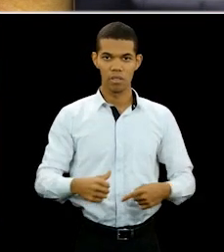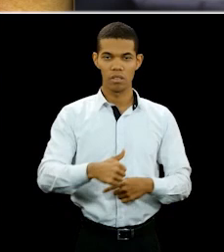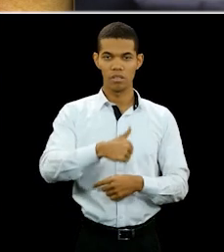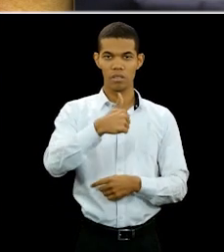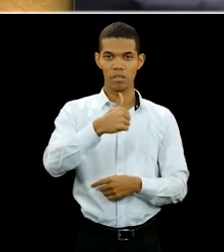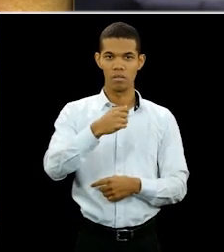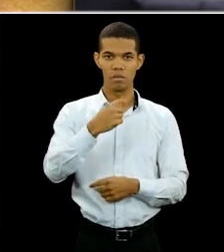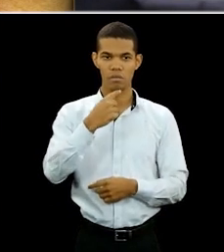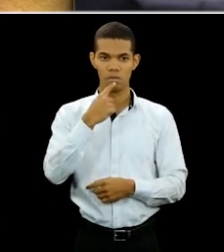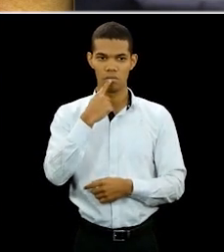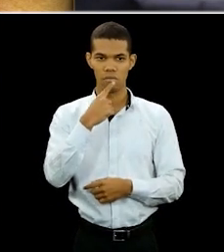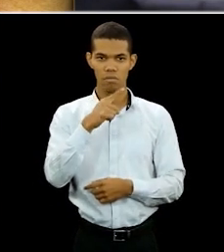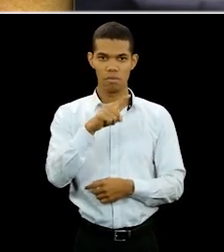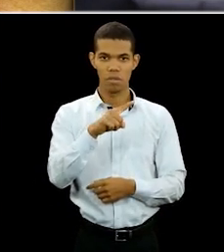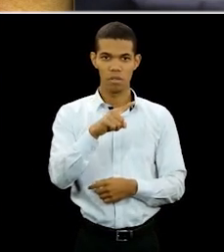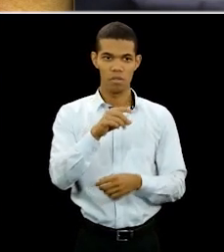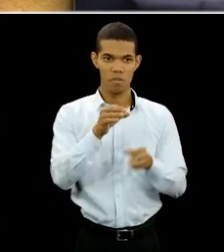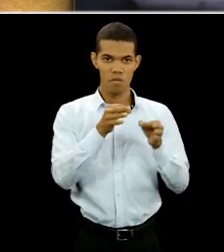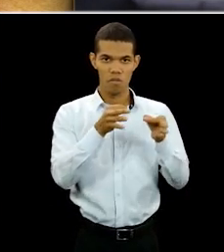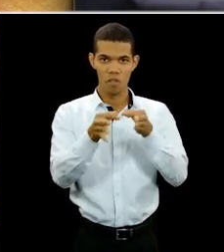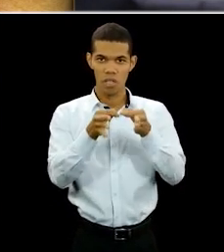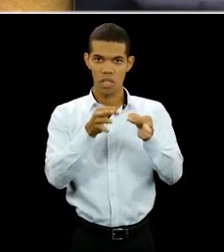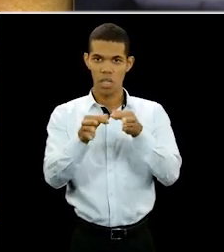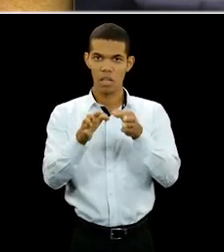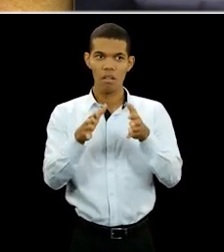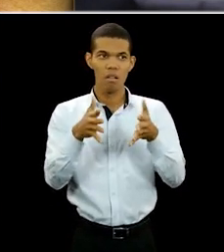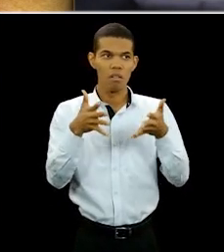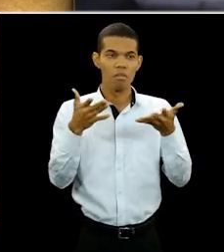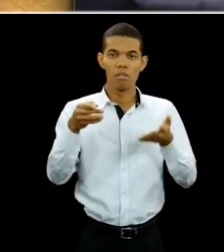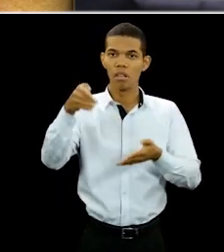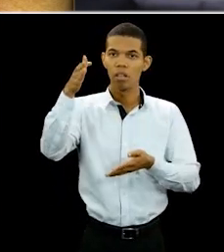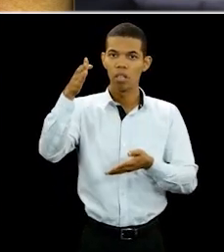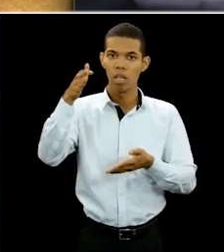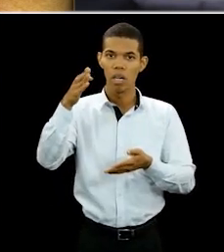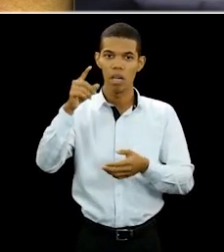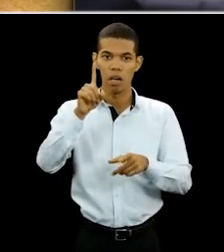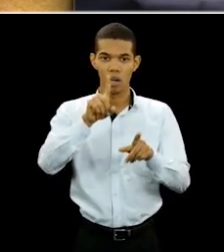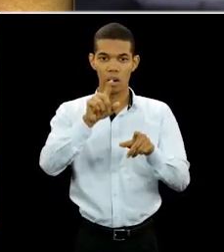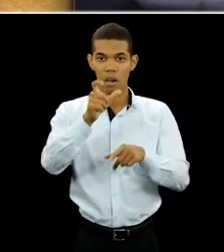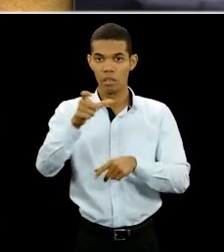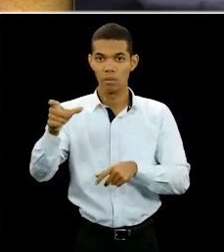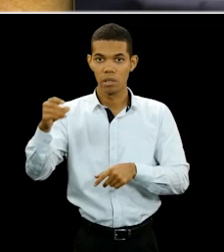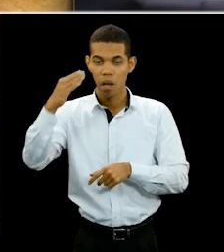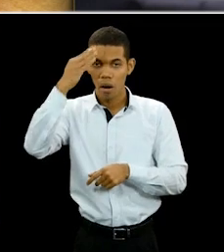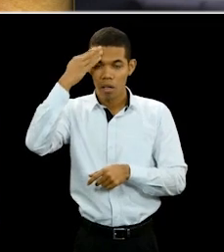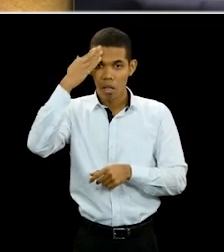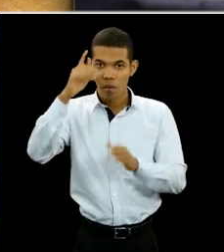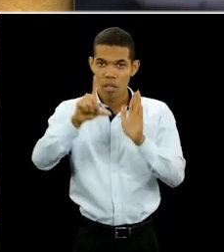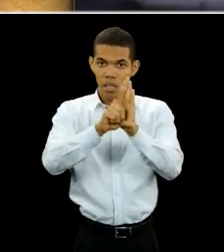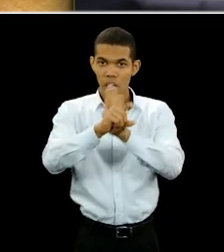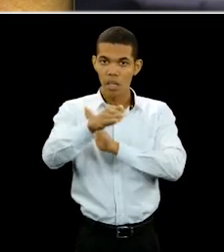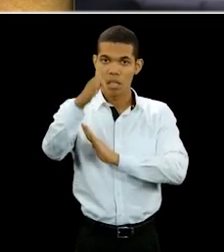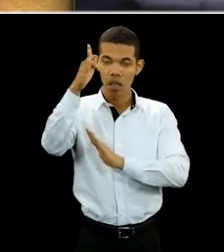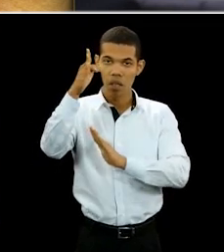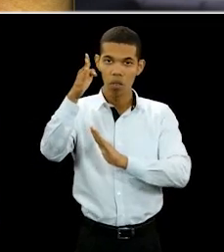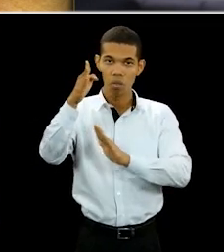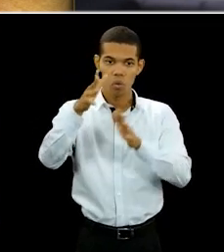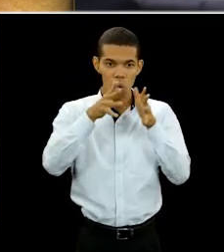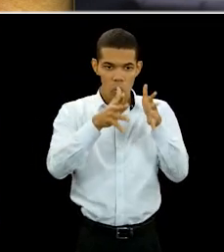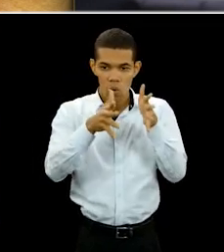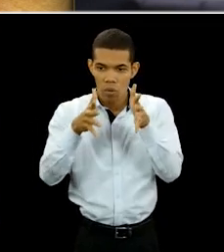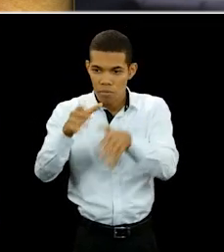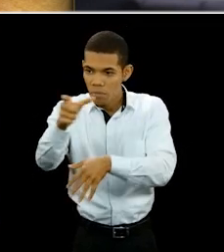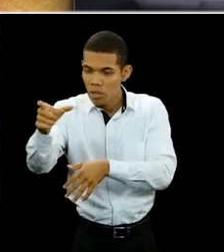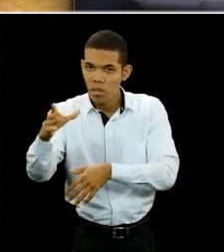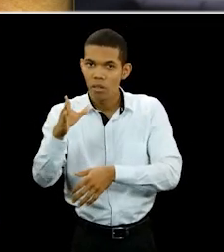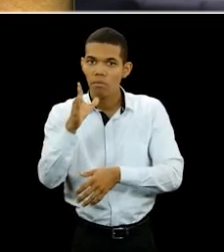está el Señor los que tenían la ley no me conocieron los pastores se rebelaron contra mí y los profetas hablaron